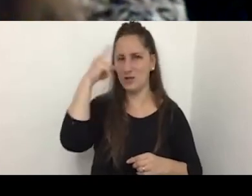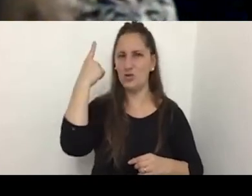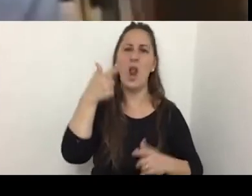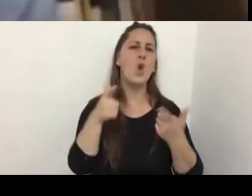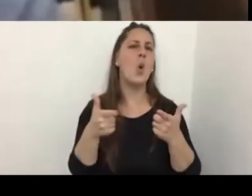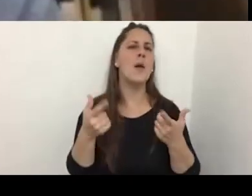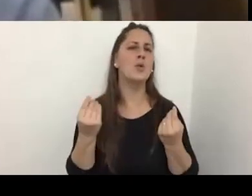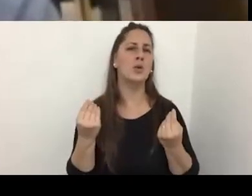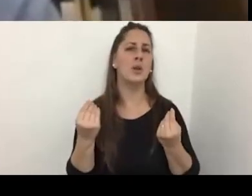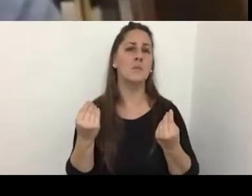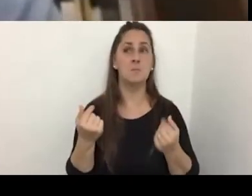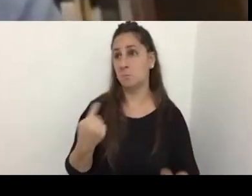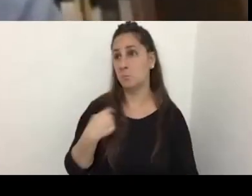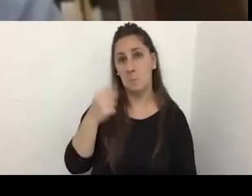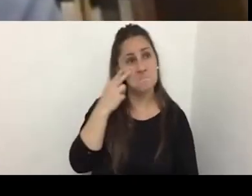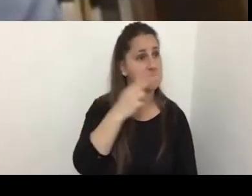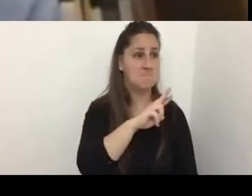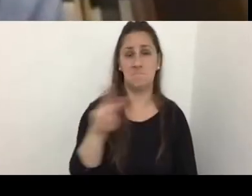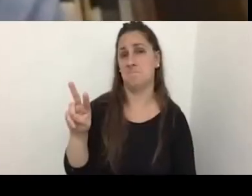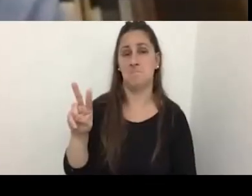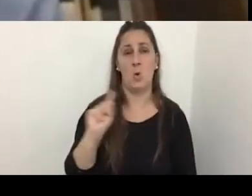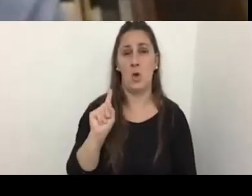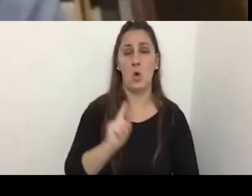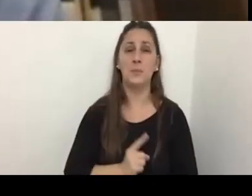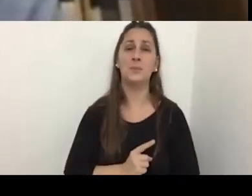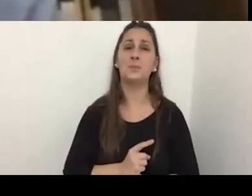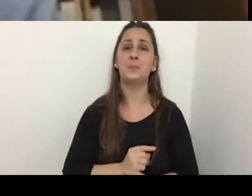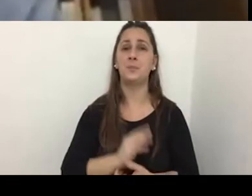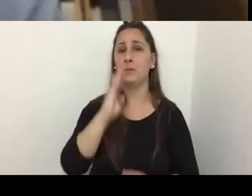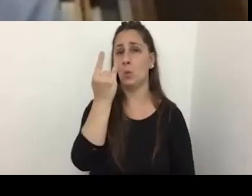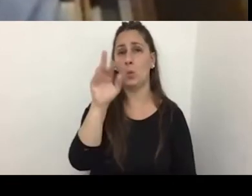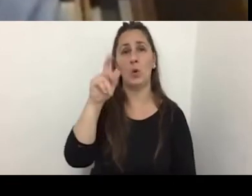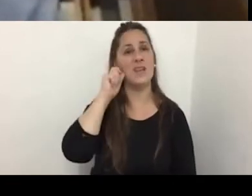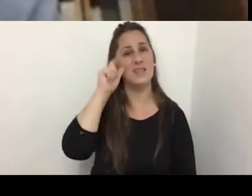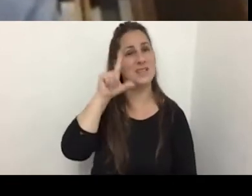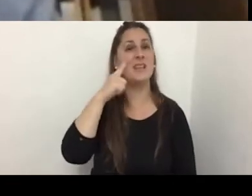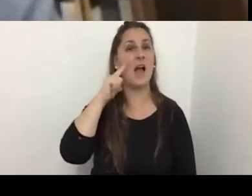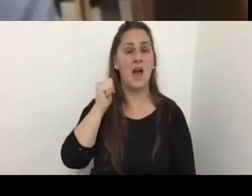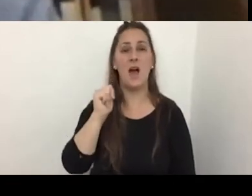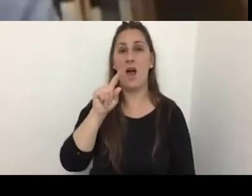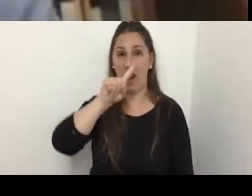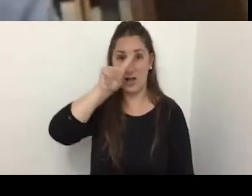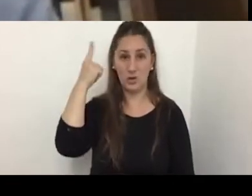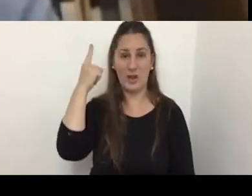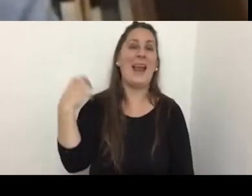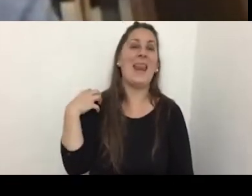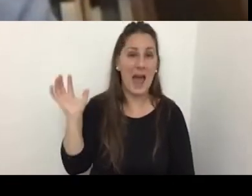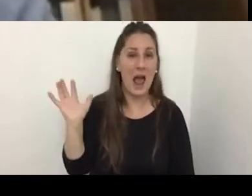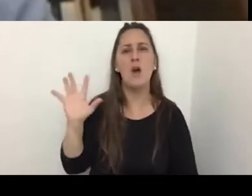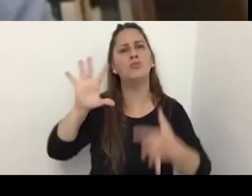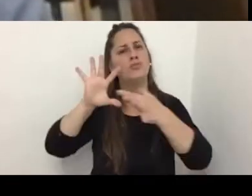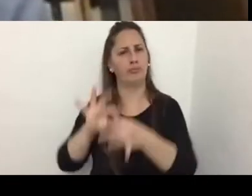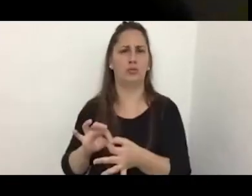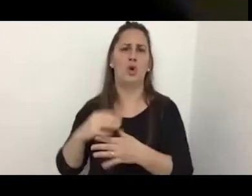Porque no la veo. Porque la burguesía nacional en general, primero, la burguesía en general está vinculada con procesos